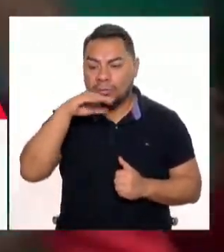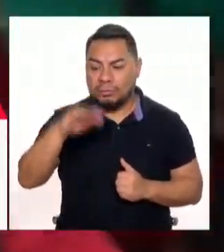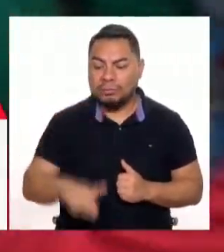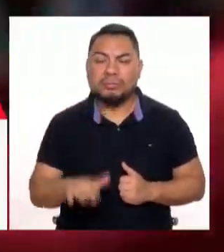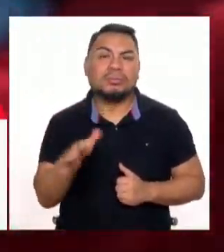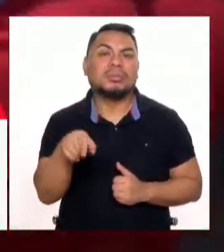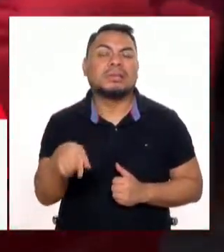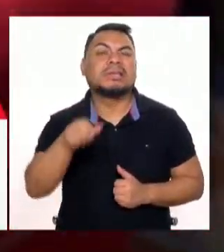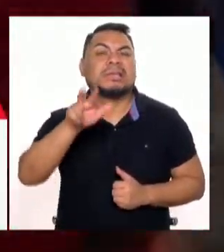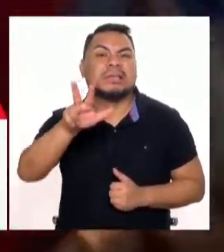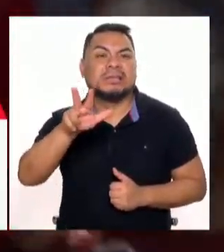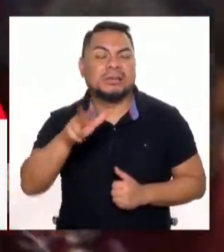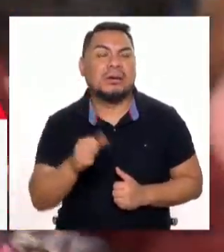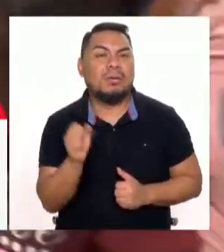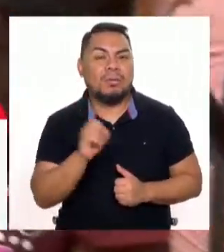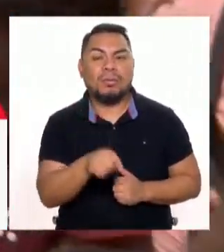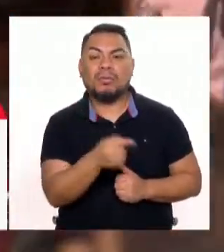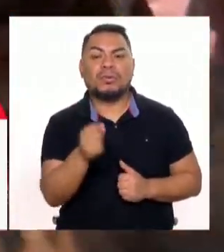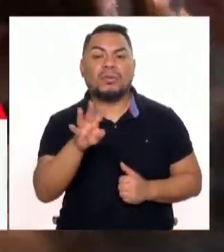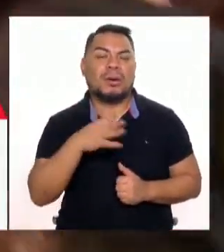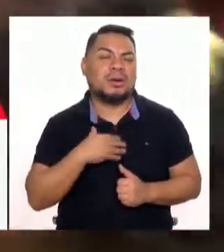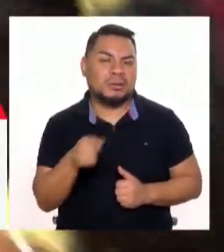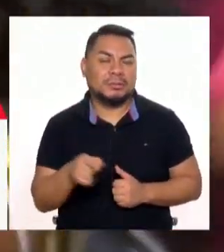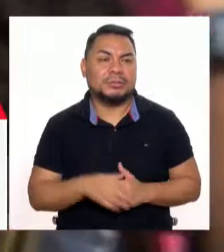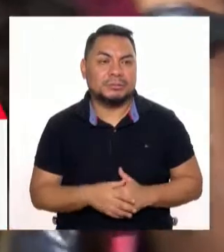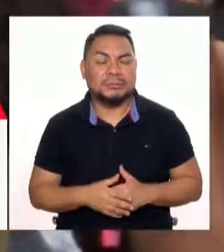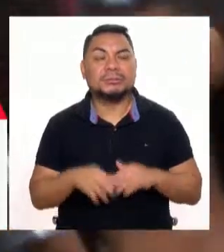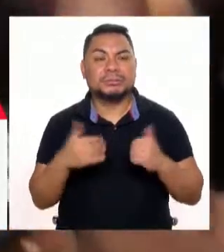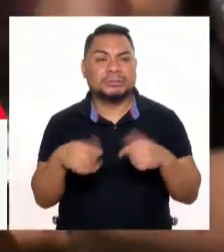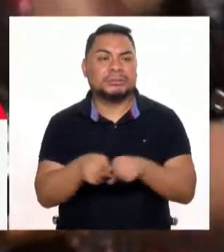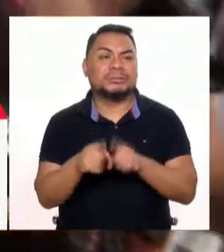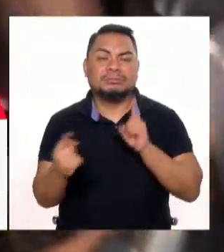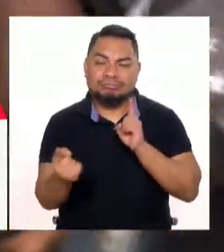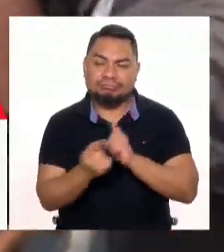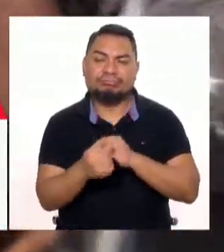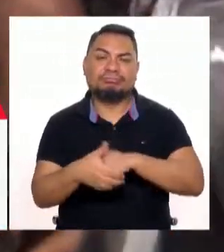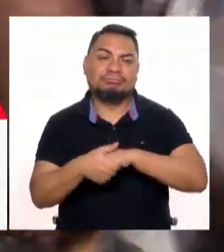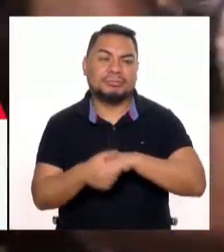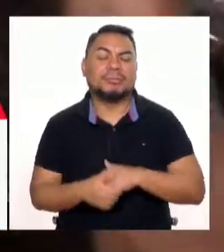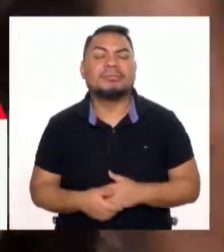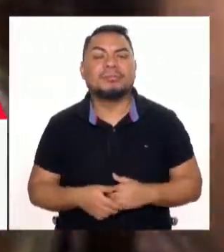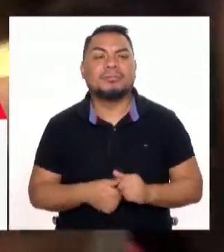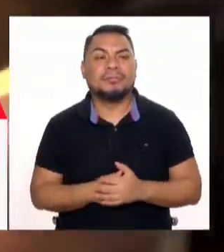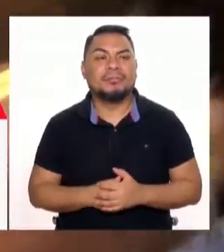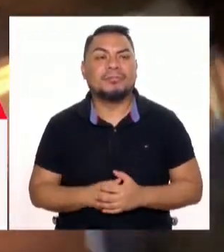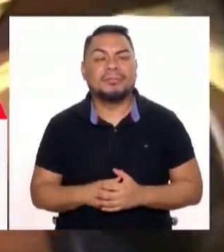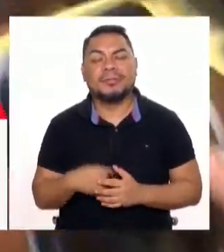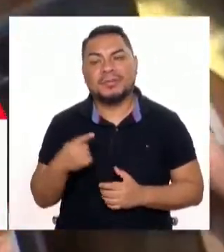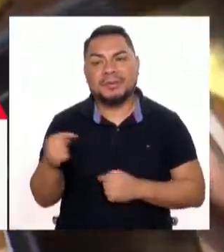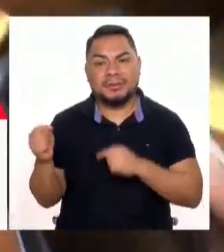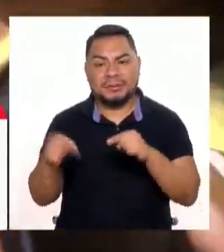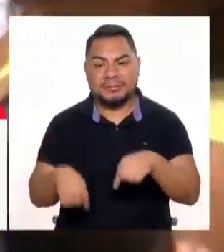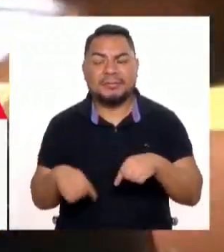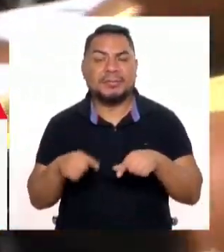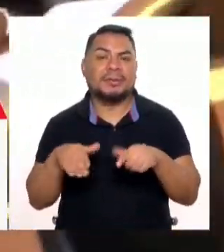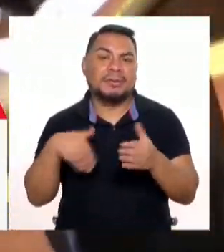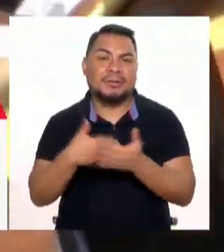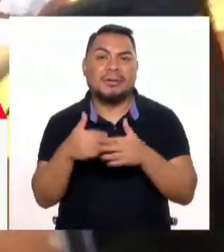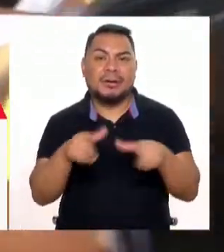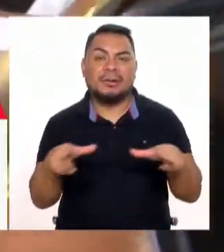aproximadamente tres cuatro años de edad quien también junto a sus padres han venido hasta